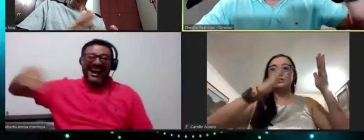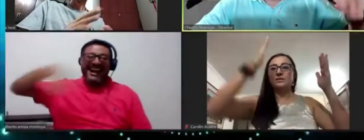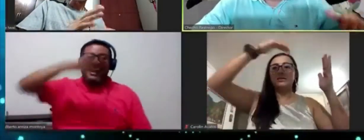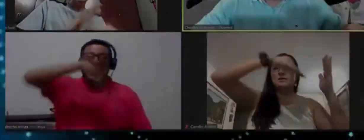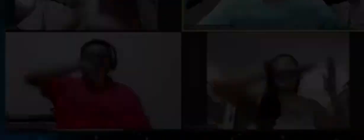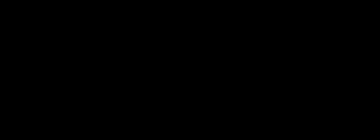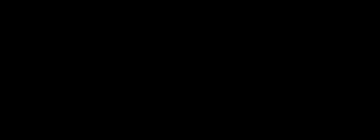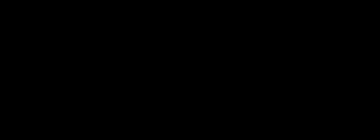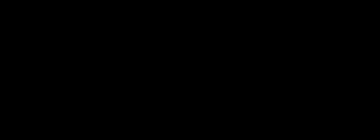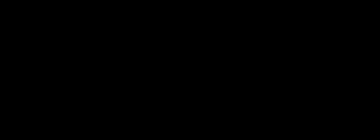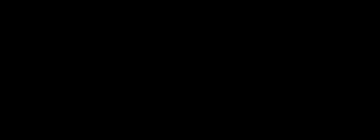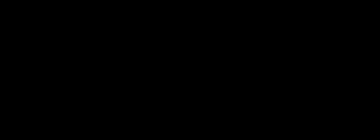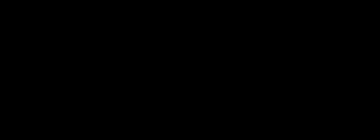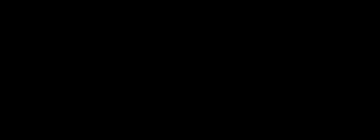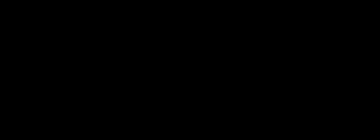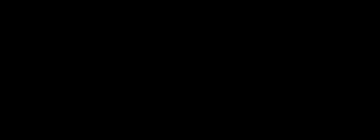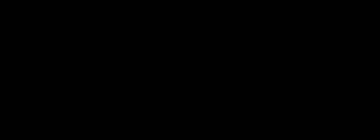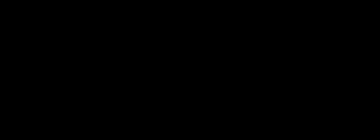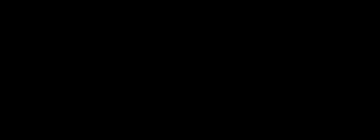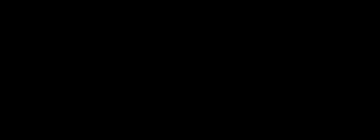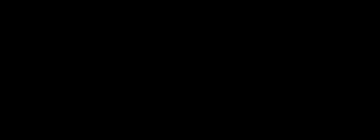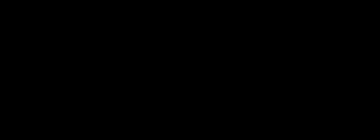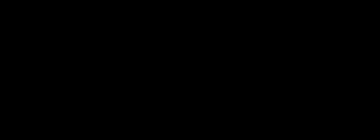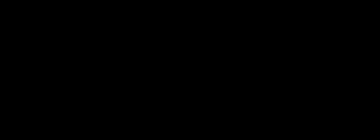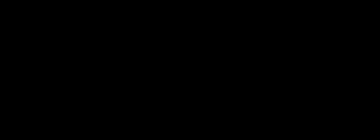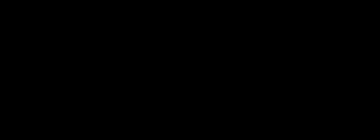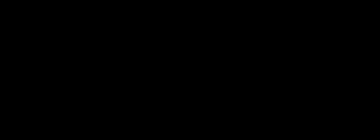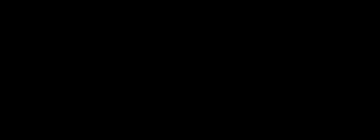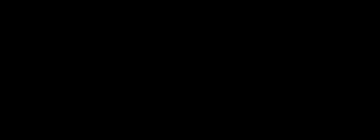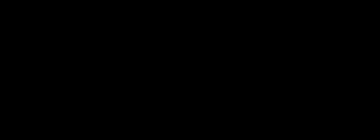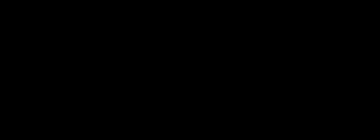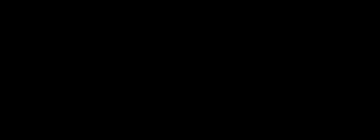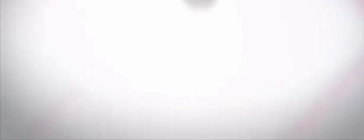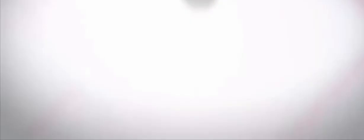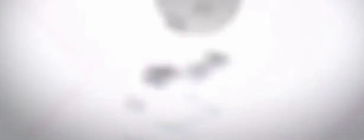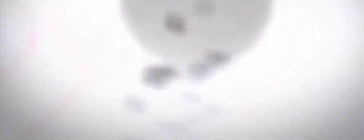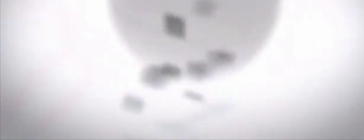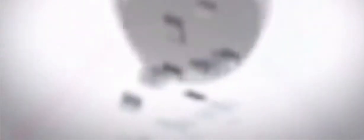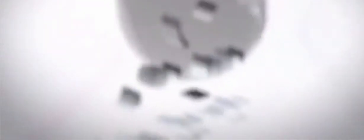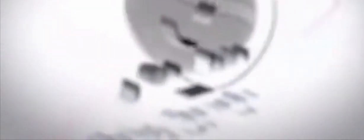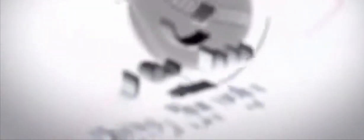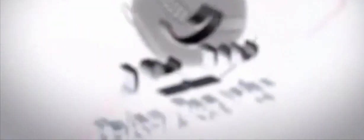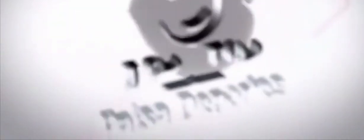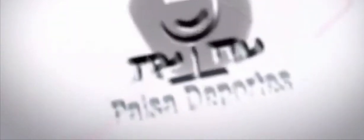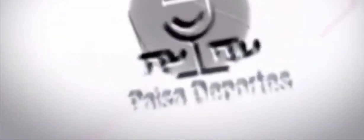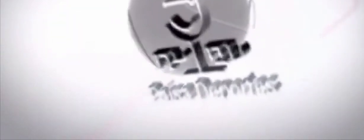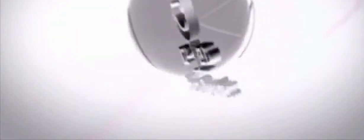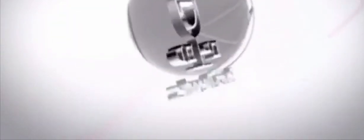Antioquia. Sí, Antioquia es como el Coliseo de Quintana.